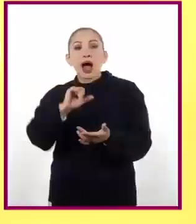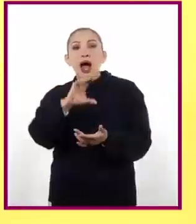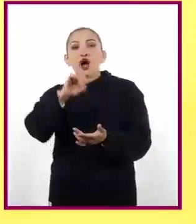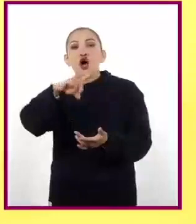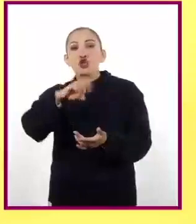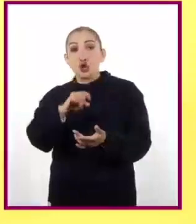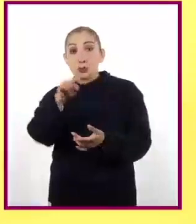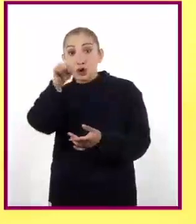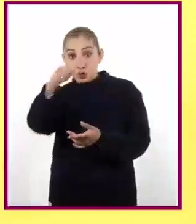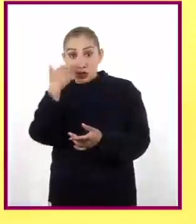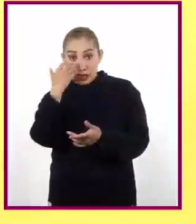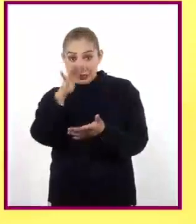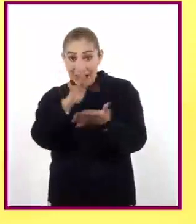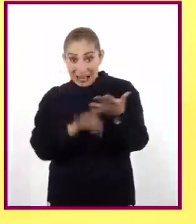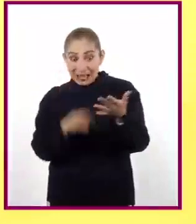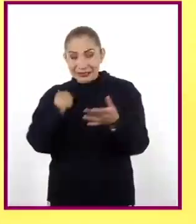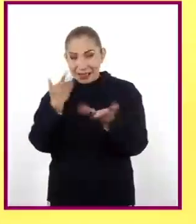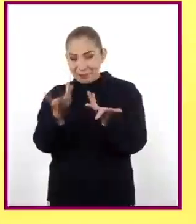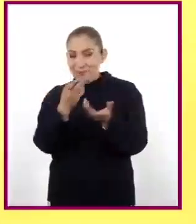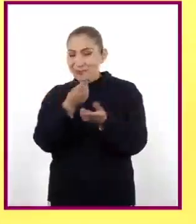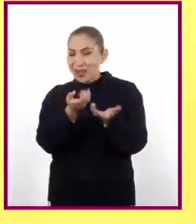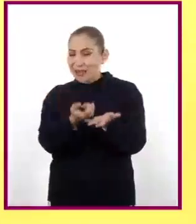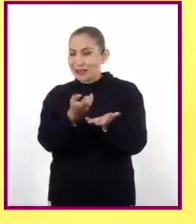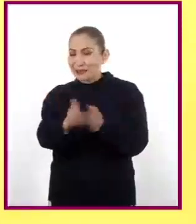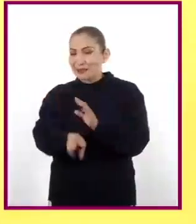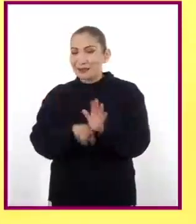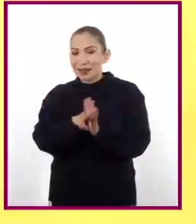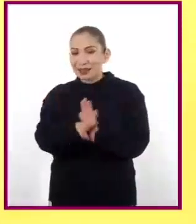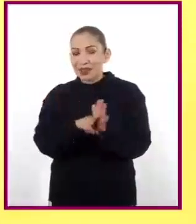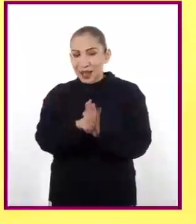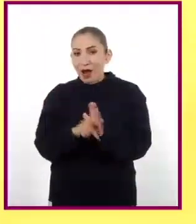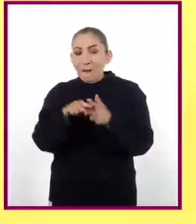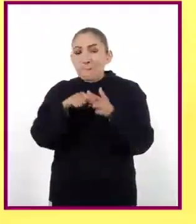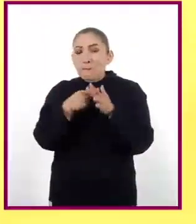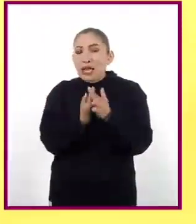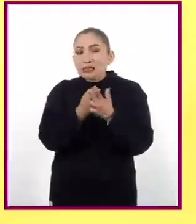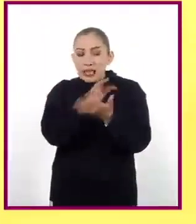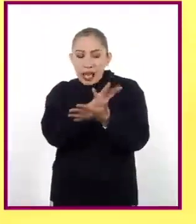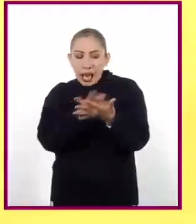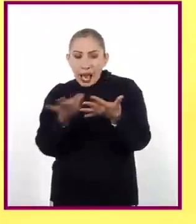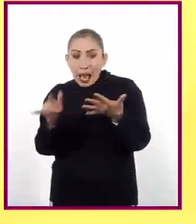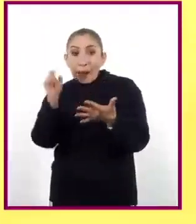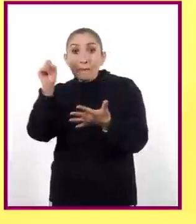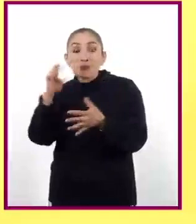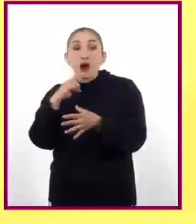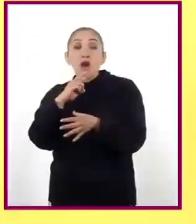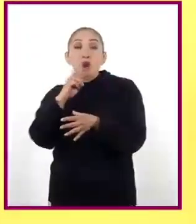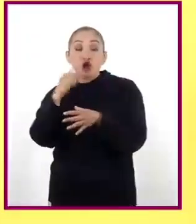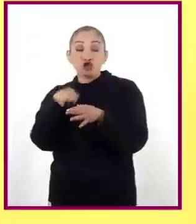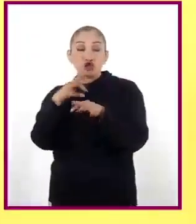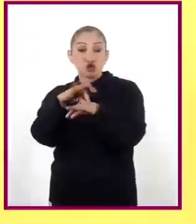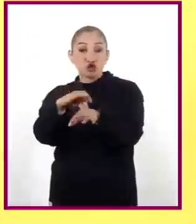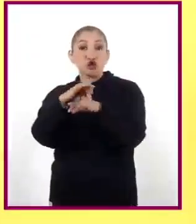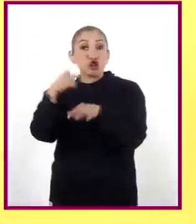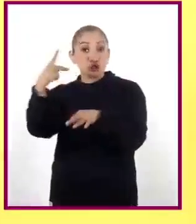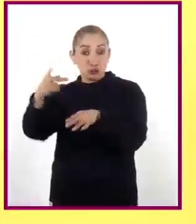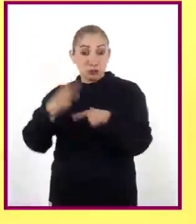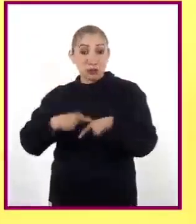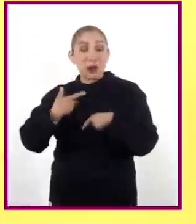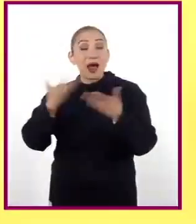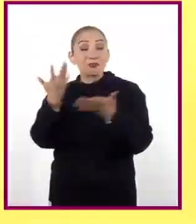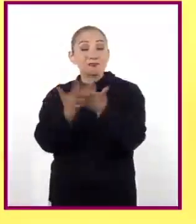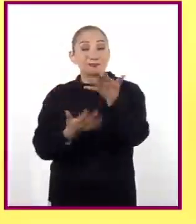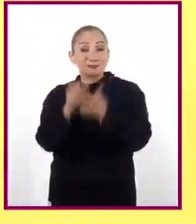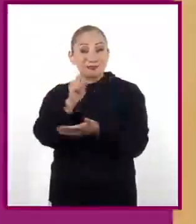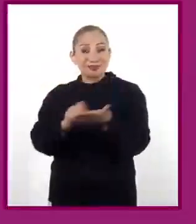Para animarte a su lectura, te dejamos el siguiente video, el principio de la novela leída en voz alta por su propio